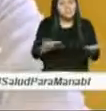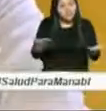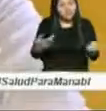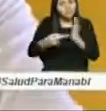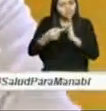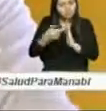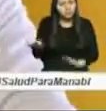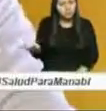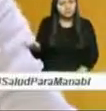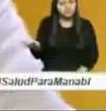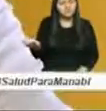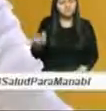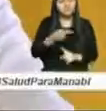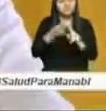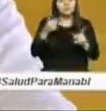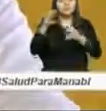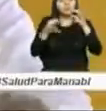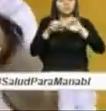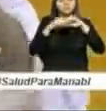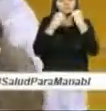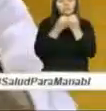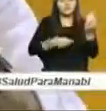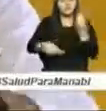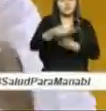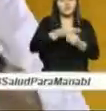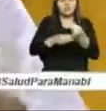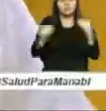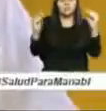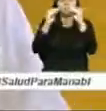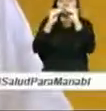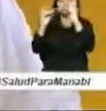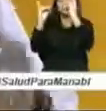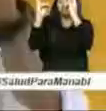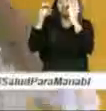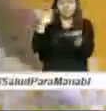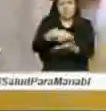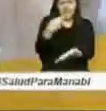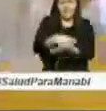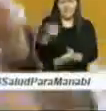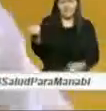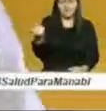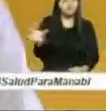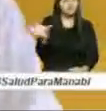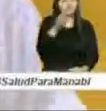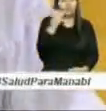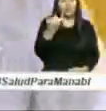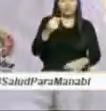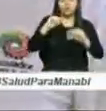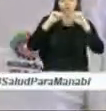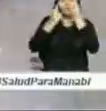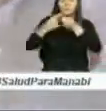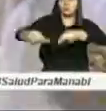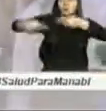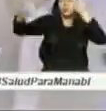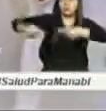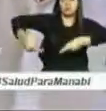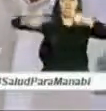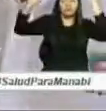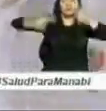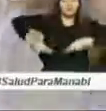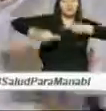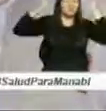son los tributos. Pero además con justicia social, que el que más tiene, más pague. Pero ahora tenemos toda una campaña de los grupos de siempre que quieren volver